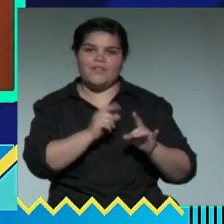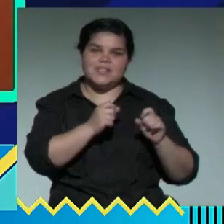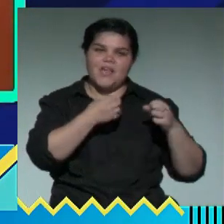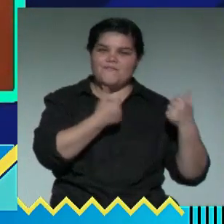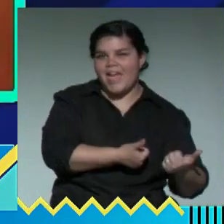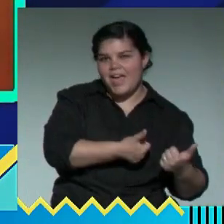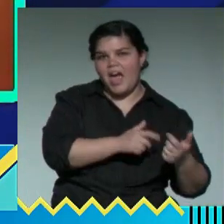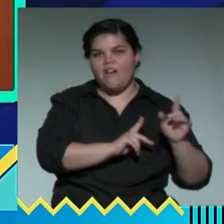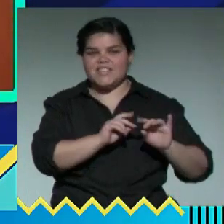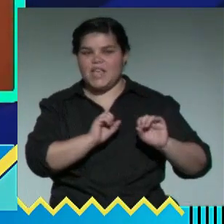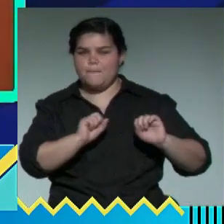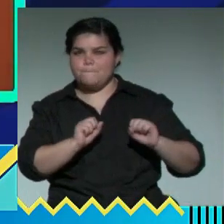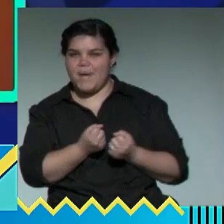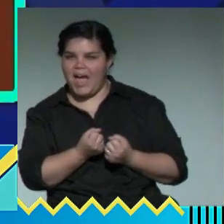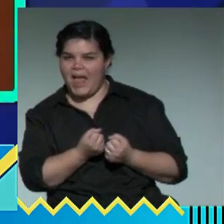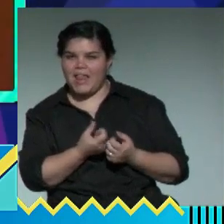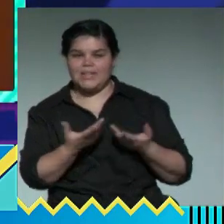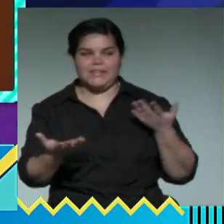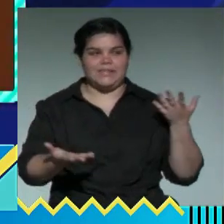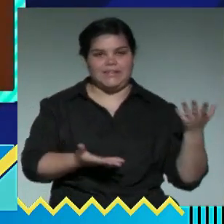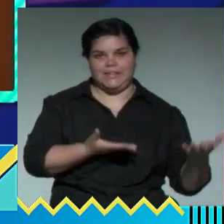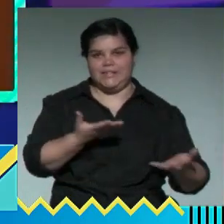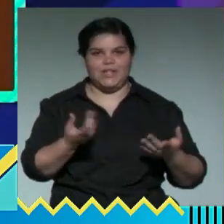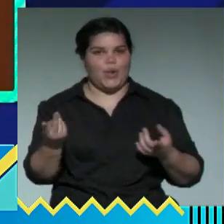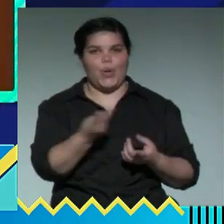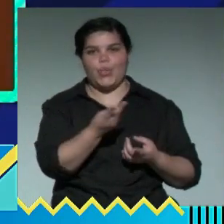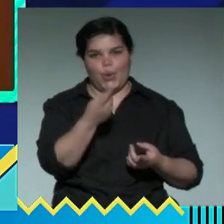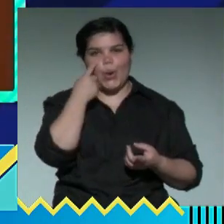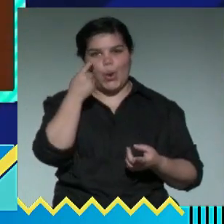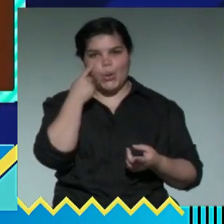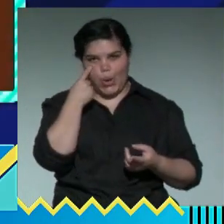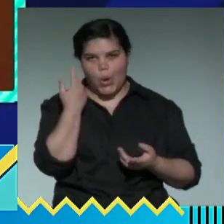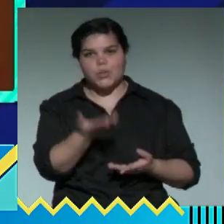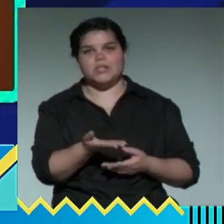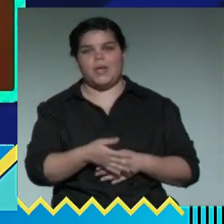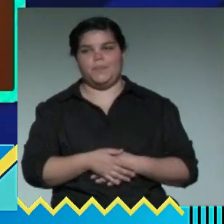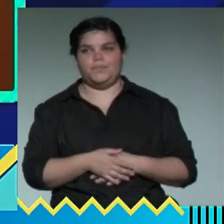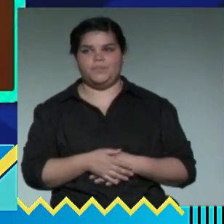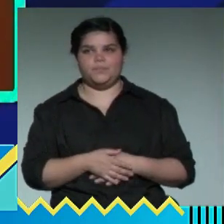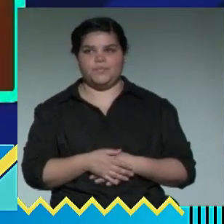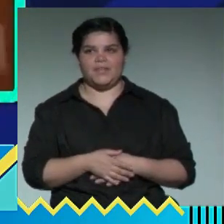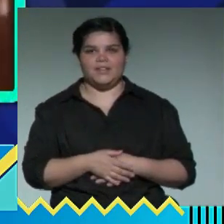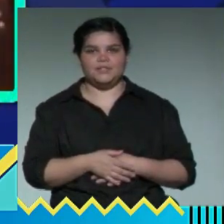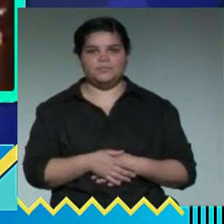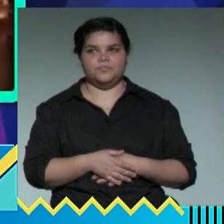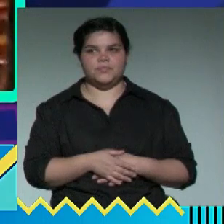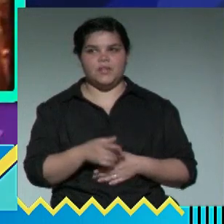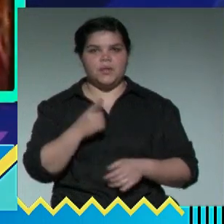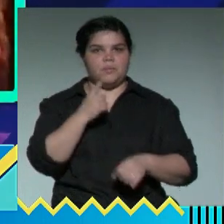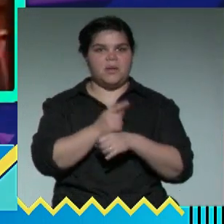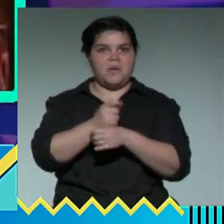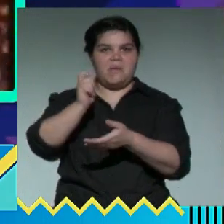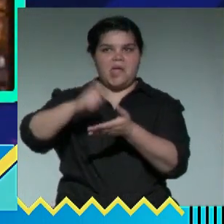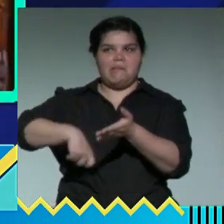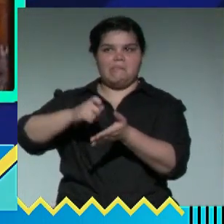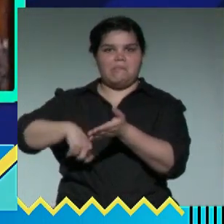tiraba palos y a la vez también se conocían de cruzarse. Y qué sé yo, decía, no sé por qué la compañía contrató primero a Soda si nosotros llevamos el